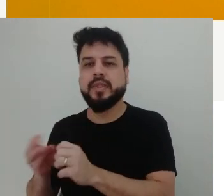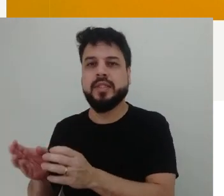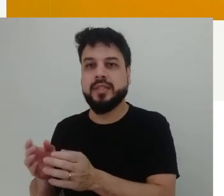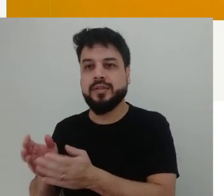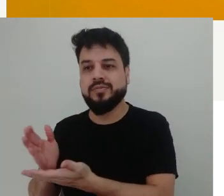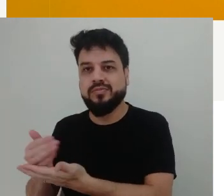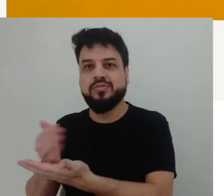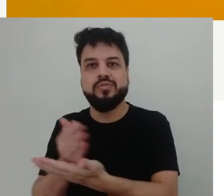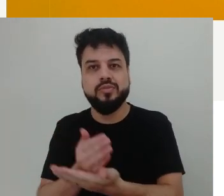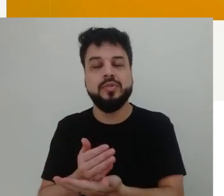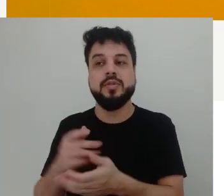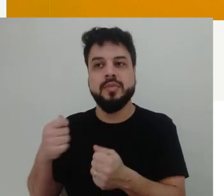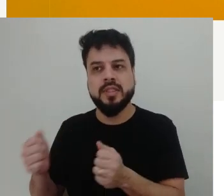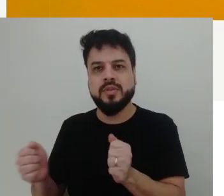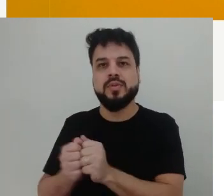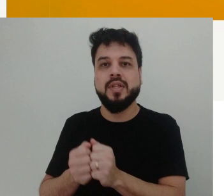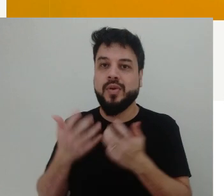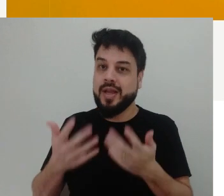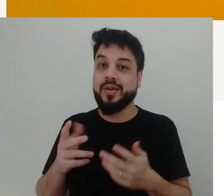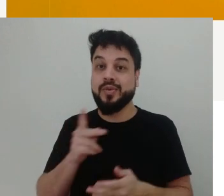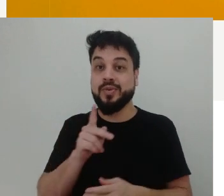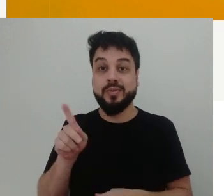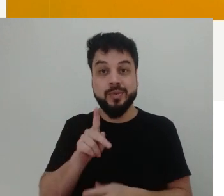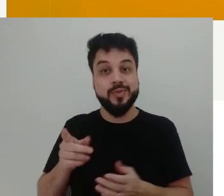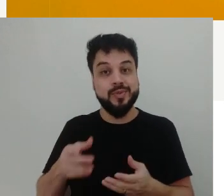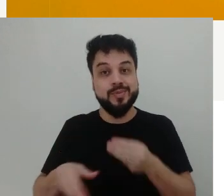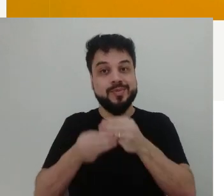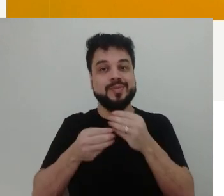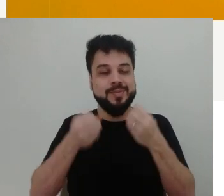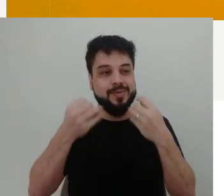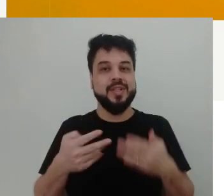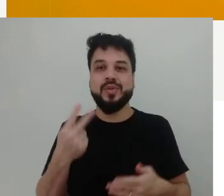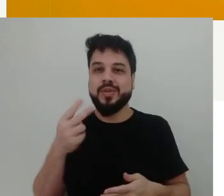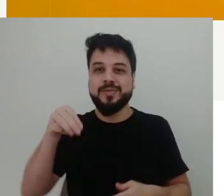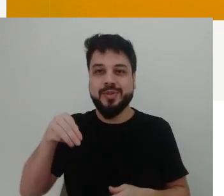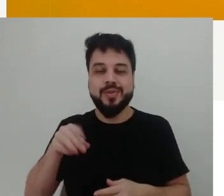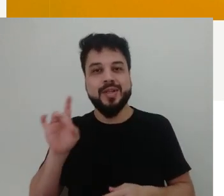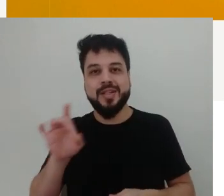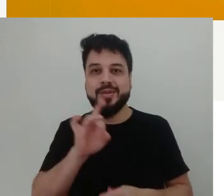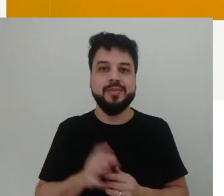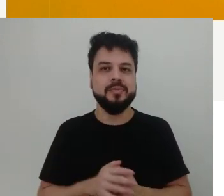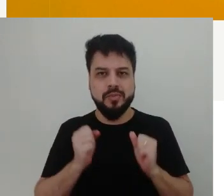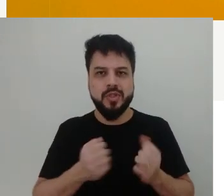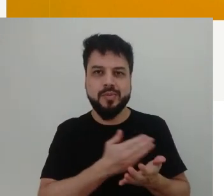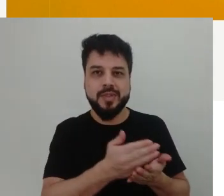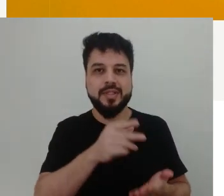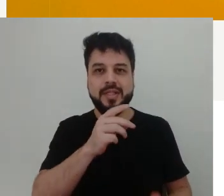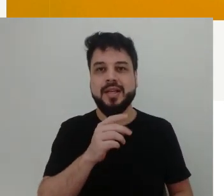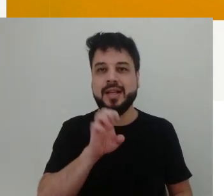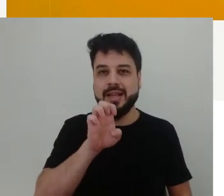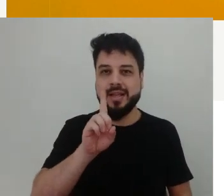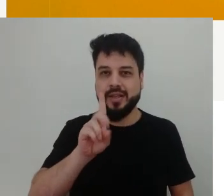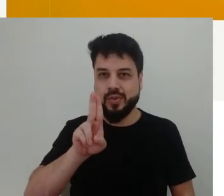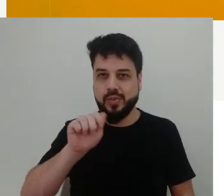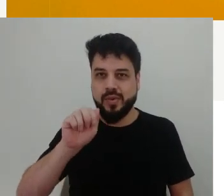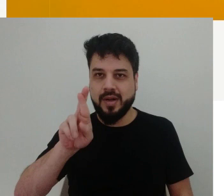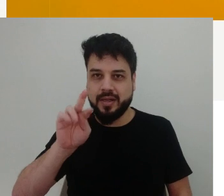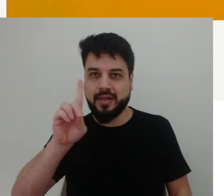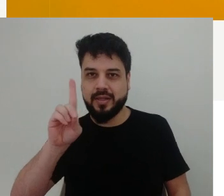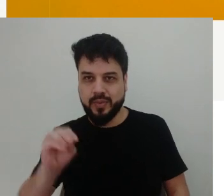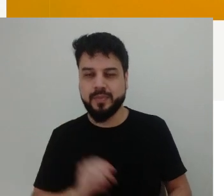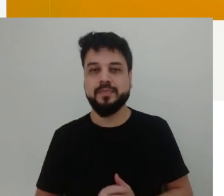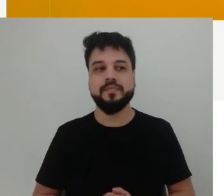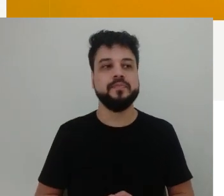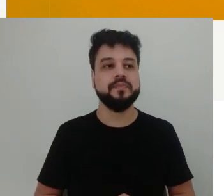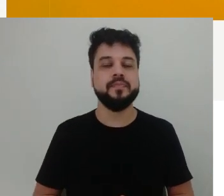discusión respecto de un método bien aplicado. Ahora bien, no quiero hablar